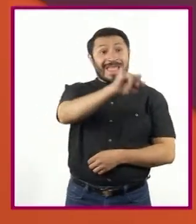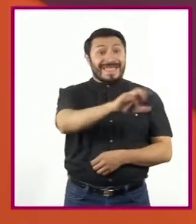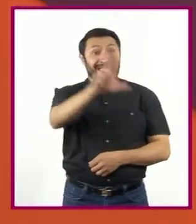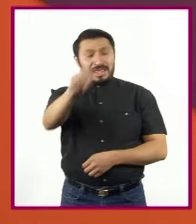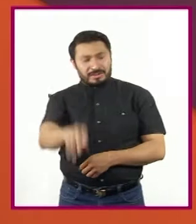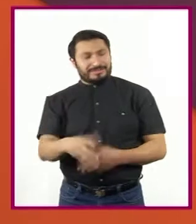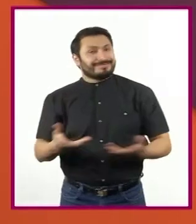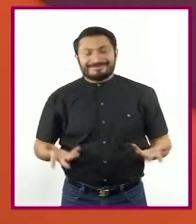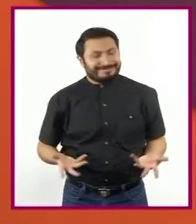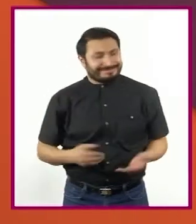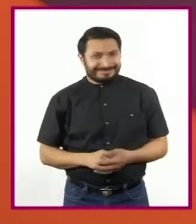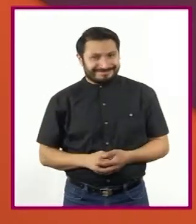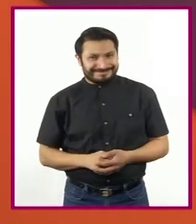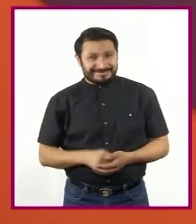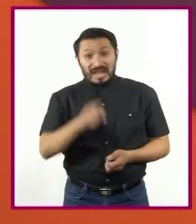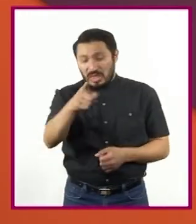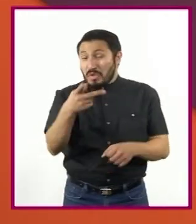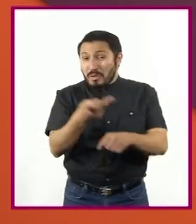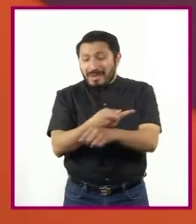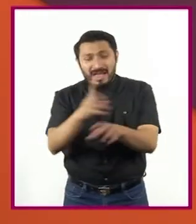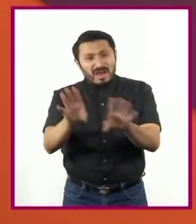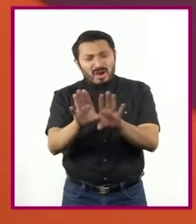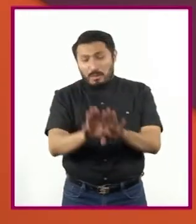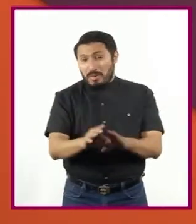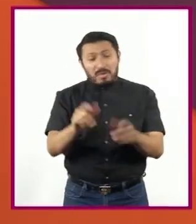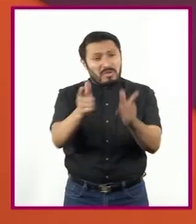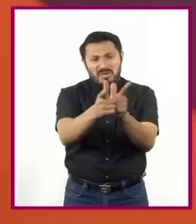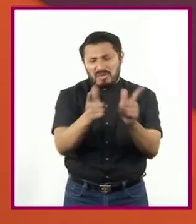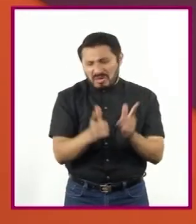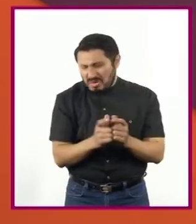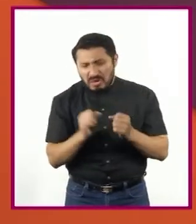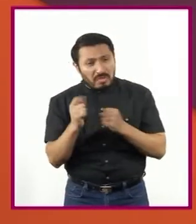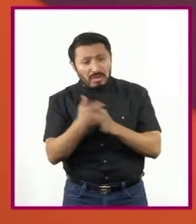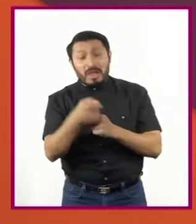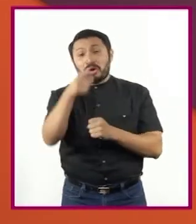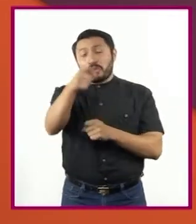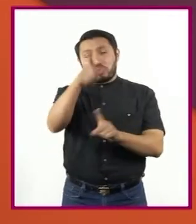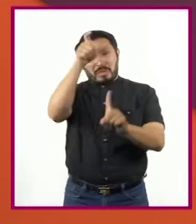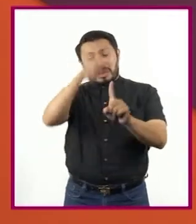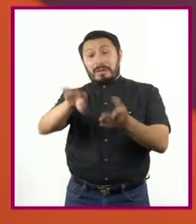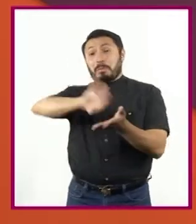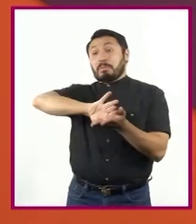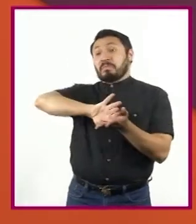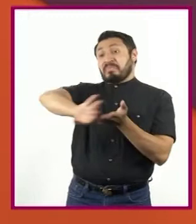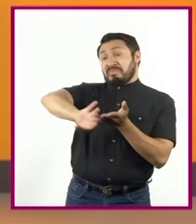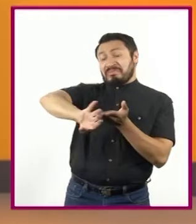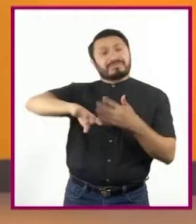¿Les ha pasado que los excluyan de algún grupo por alguna característica que tengan?